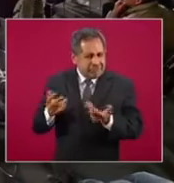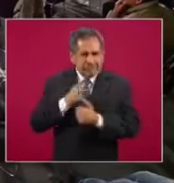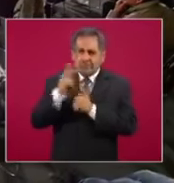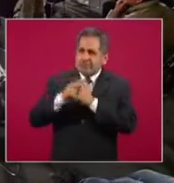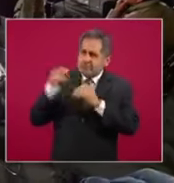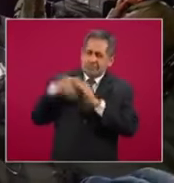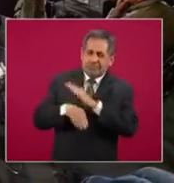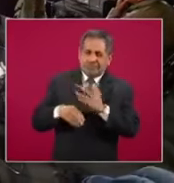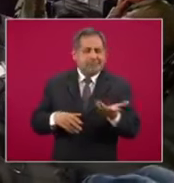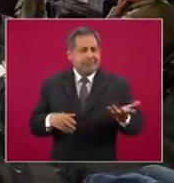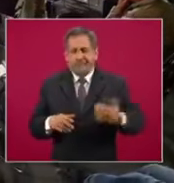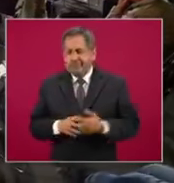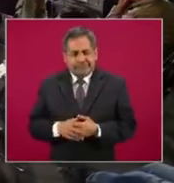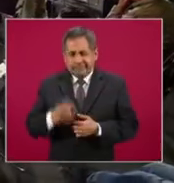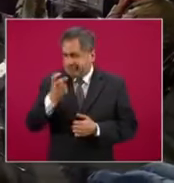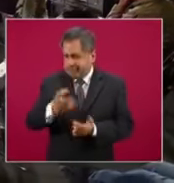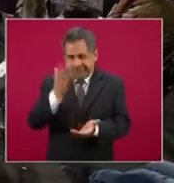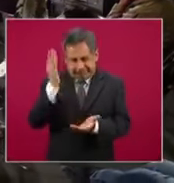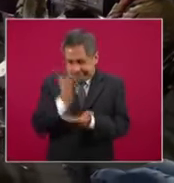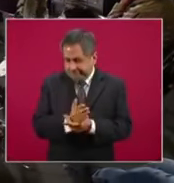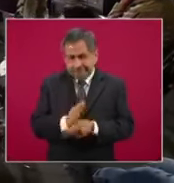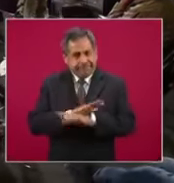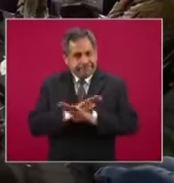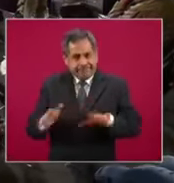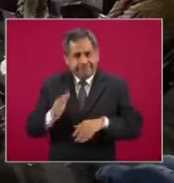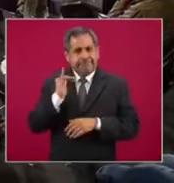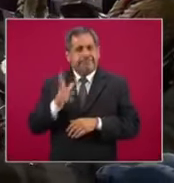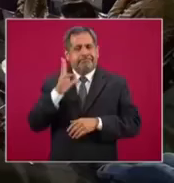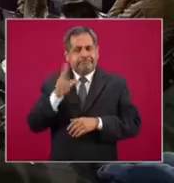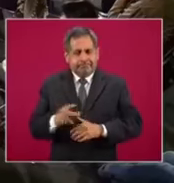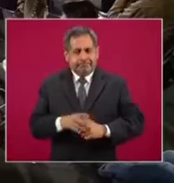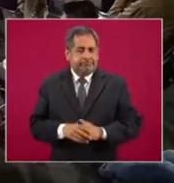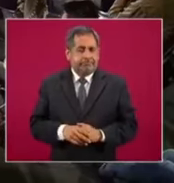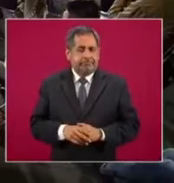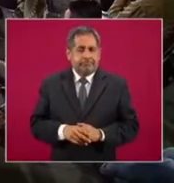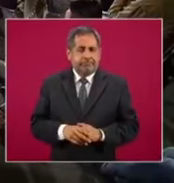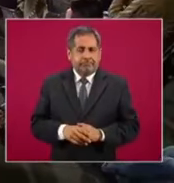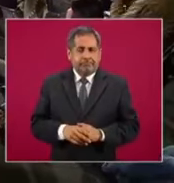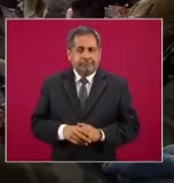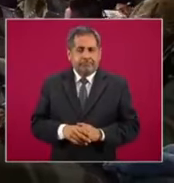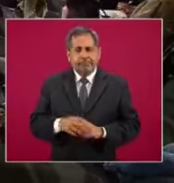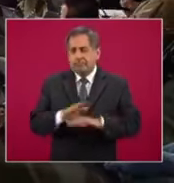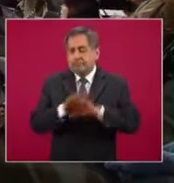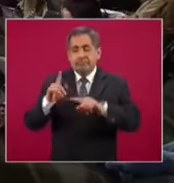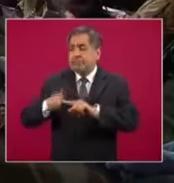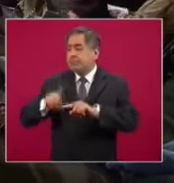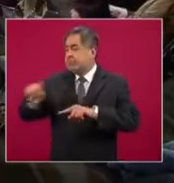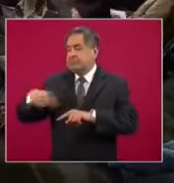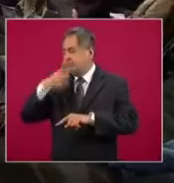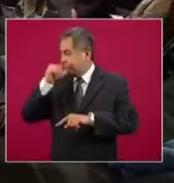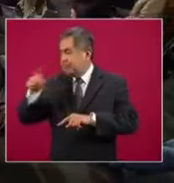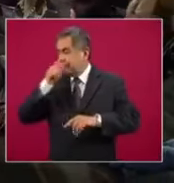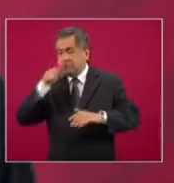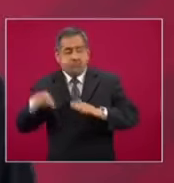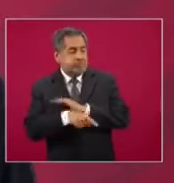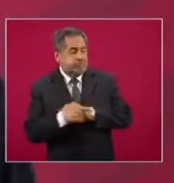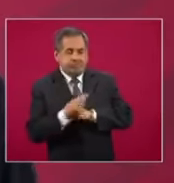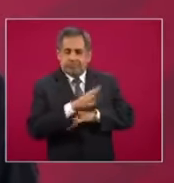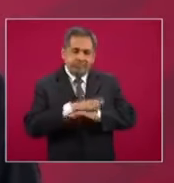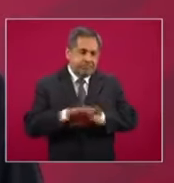país entonces eso se terminó lo sea quien sea O